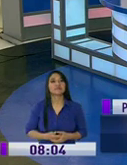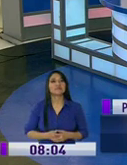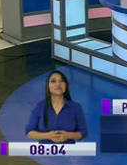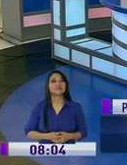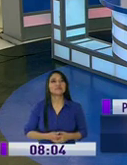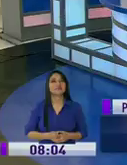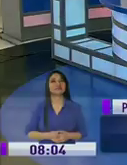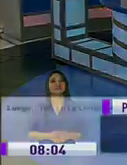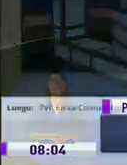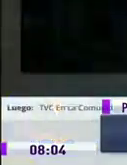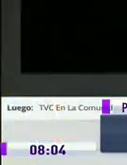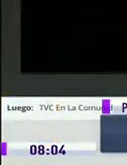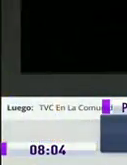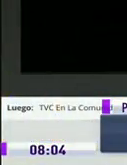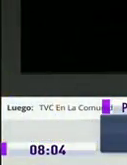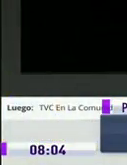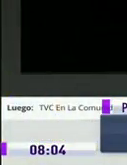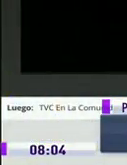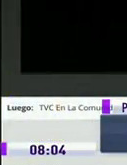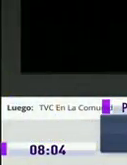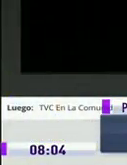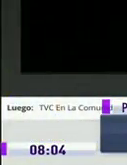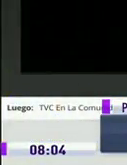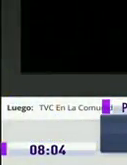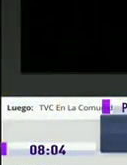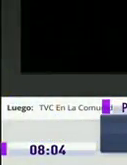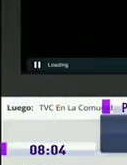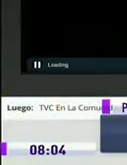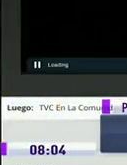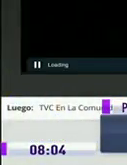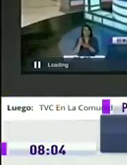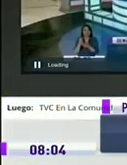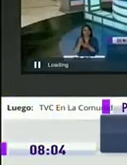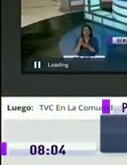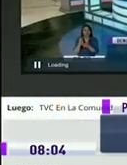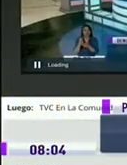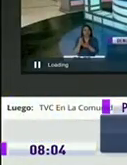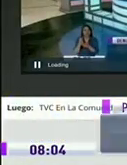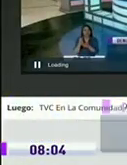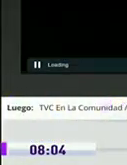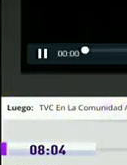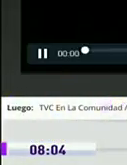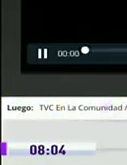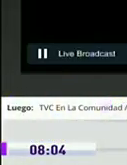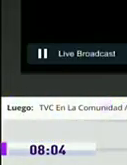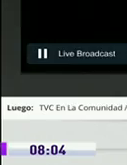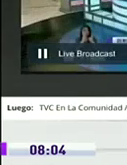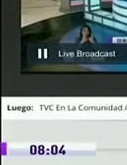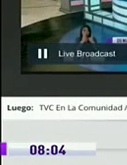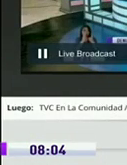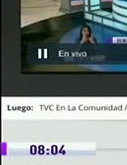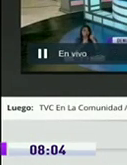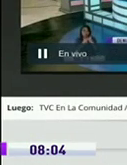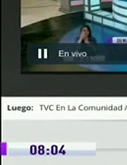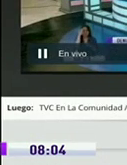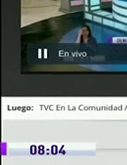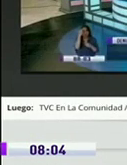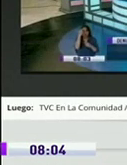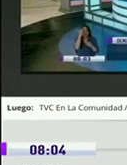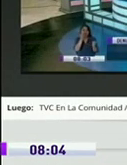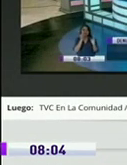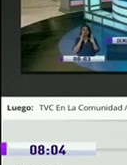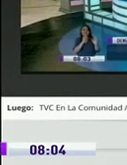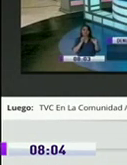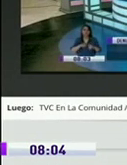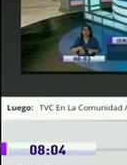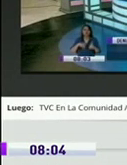estamos. Ahí estamos. En vivo, ahí estamos. Para todos los que quieran vernos. Ahí está. Ahí en el mundo, el primer noticiero de la comunidad.